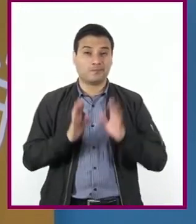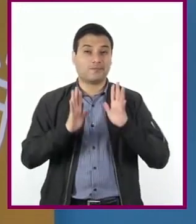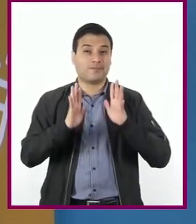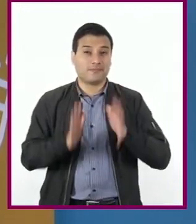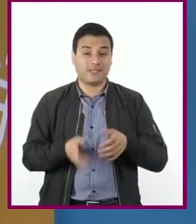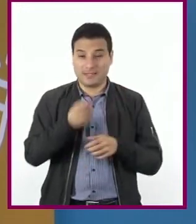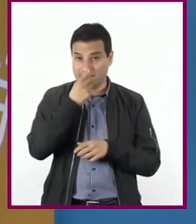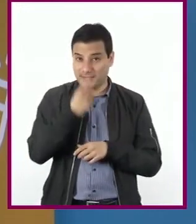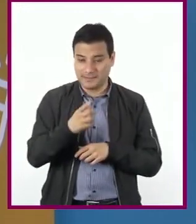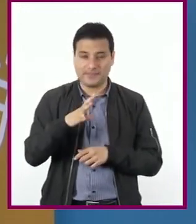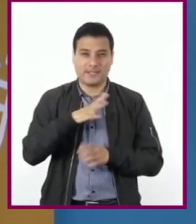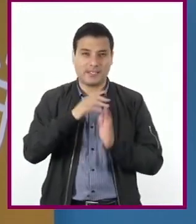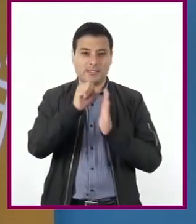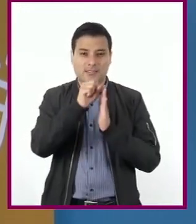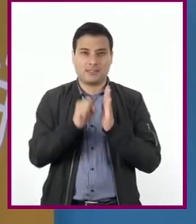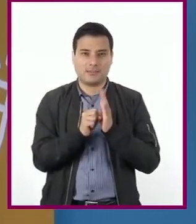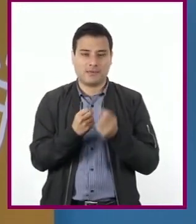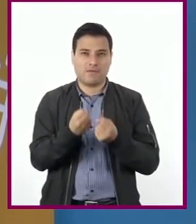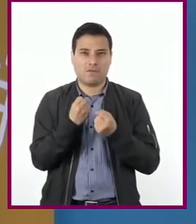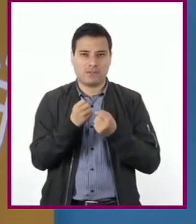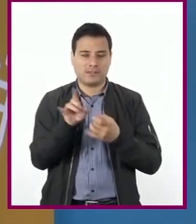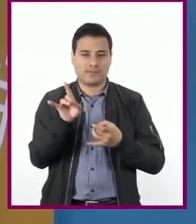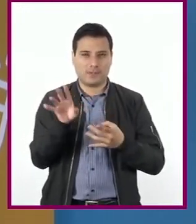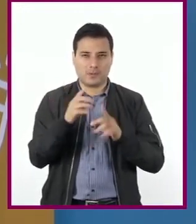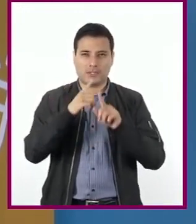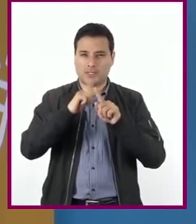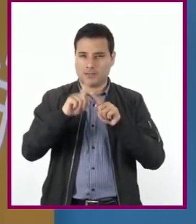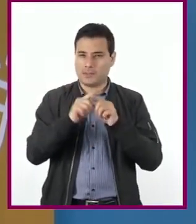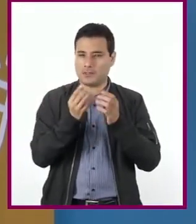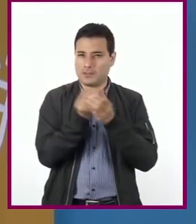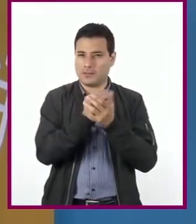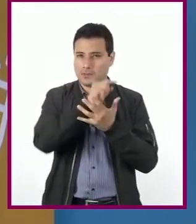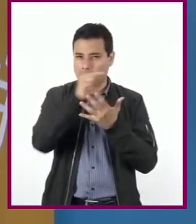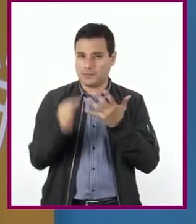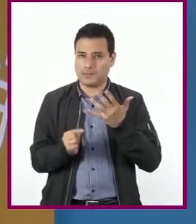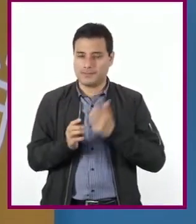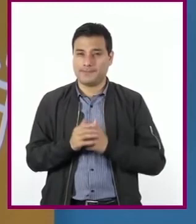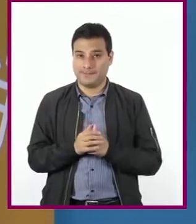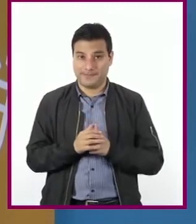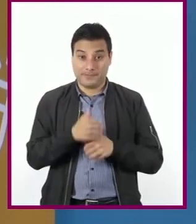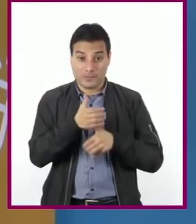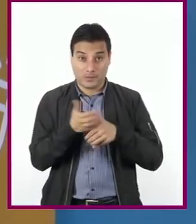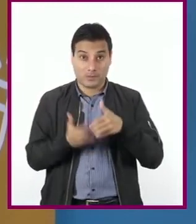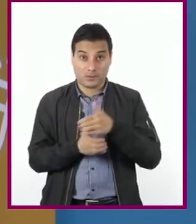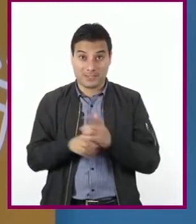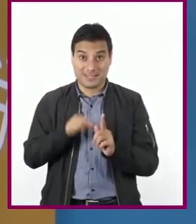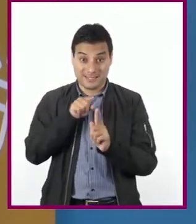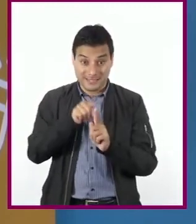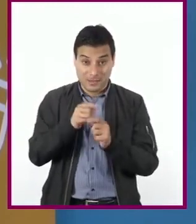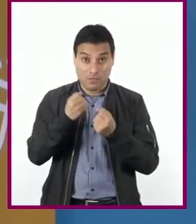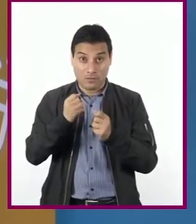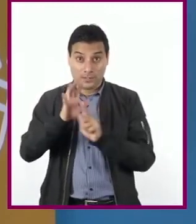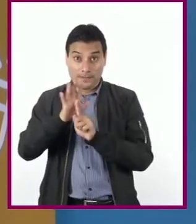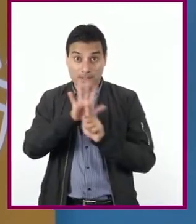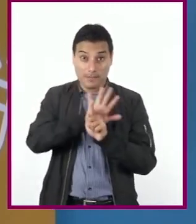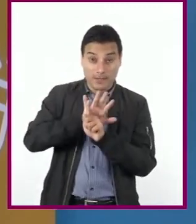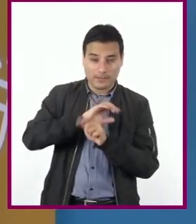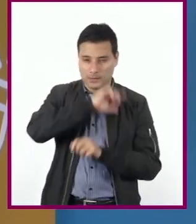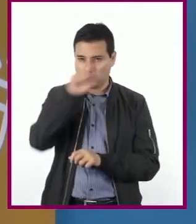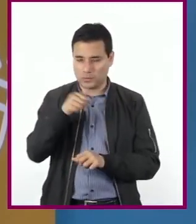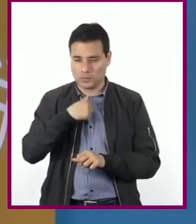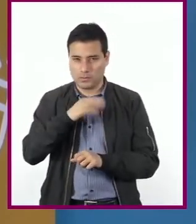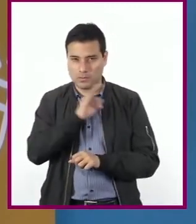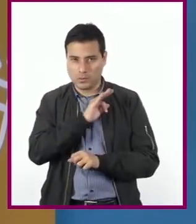varios tipos de sistemas de fuerzas vectoriales y cuando se ejercen varias fuerzas sobre el mismo cuerpo, se puede conocer